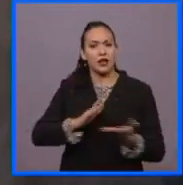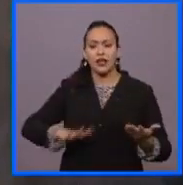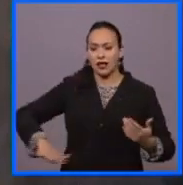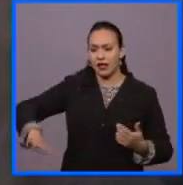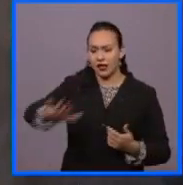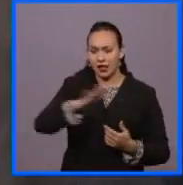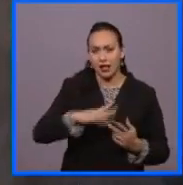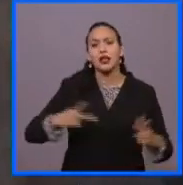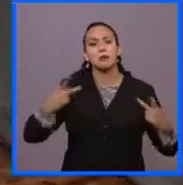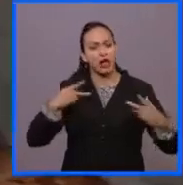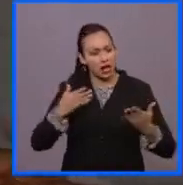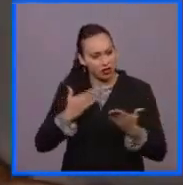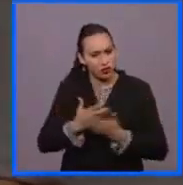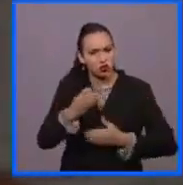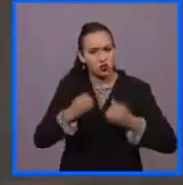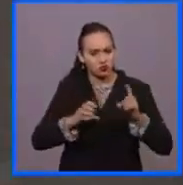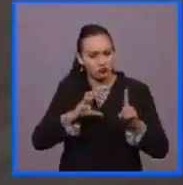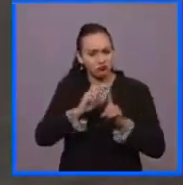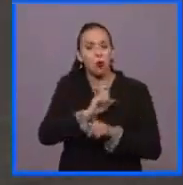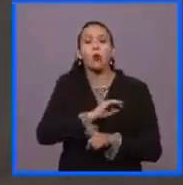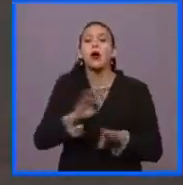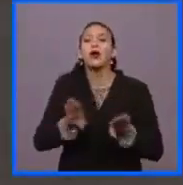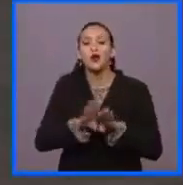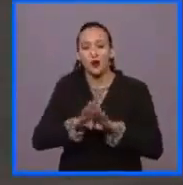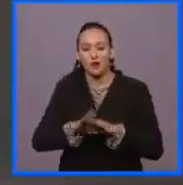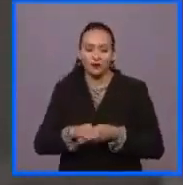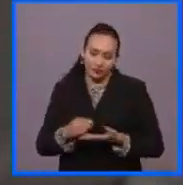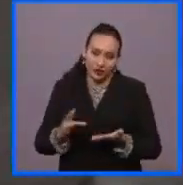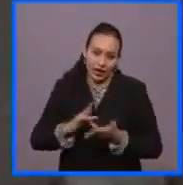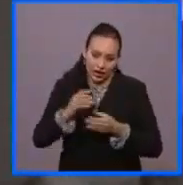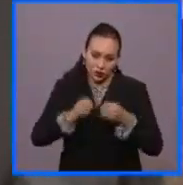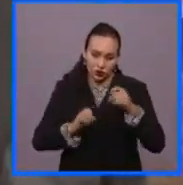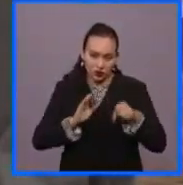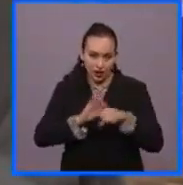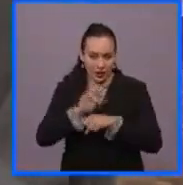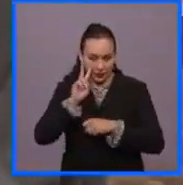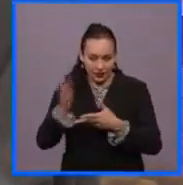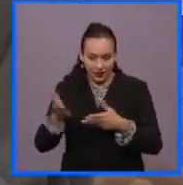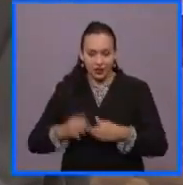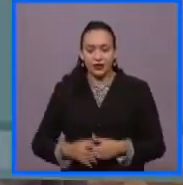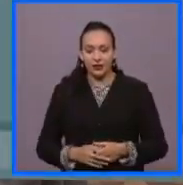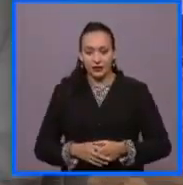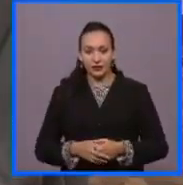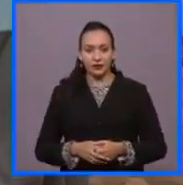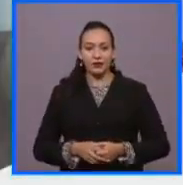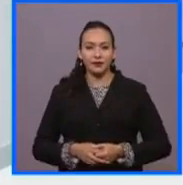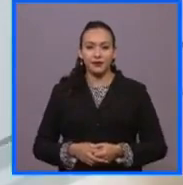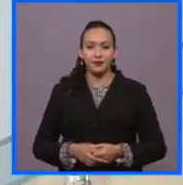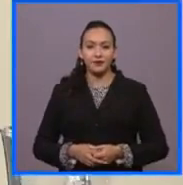para garantizar el acceso a la justicia a través del Juicio de Amparo. Escuchemos.